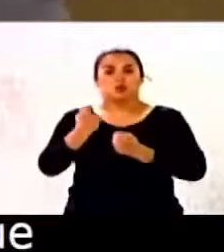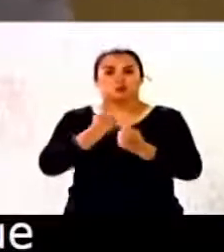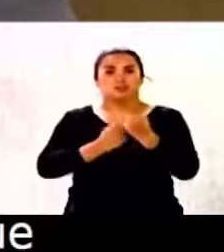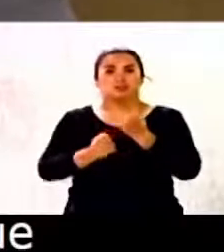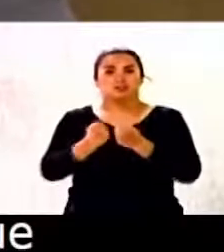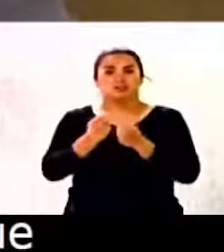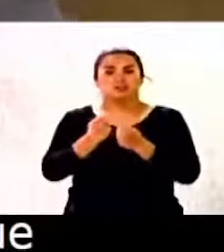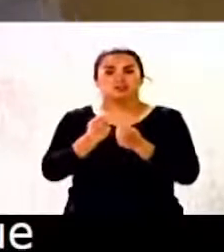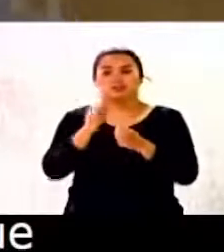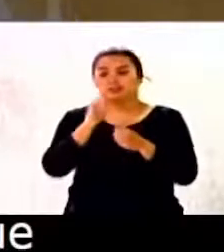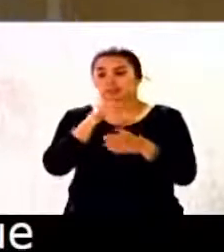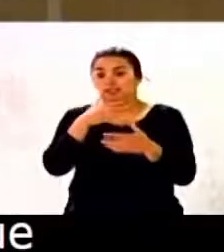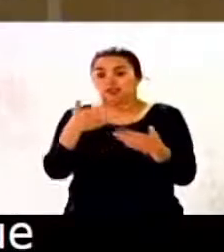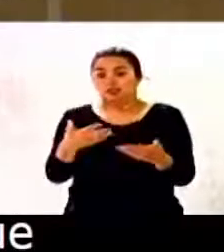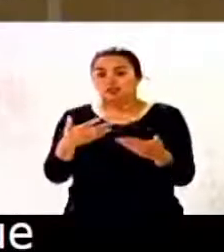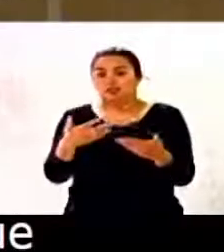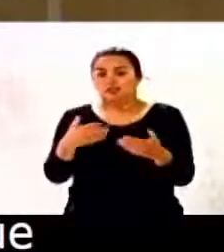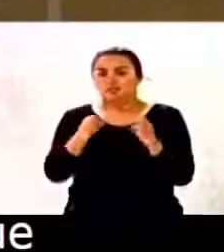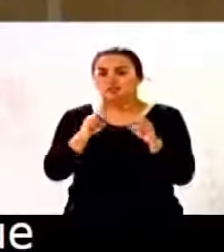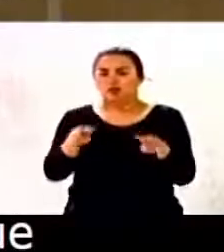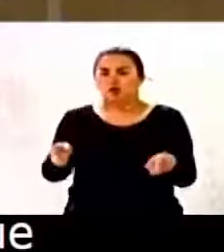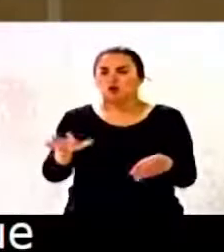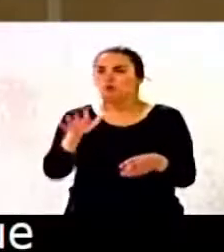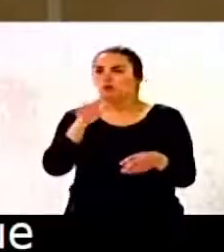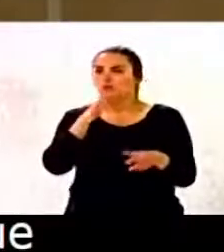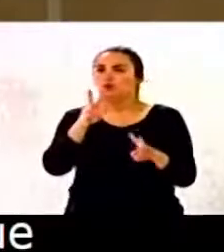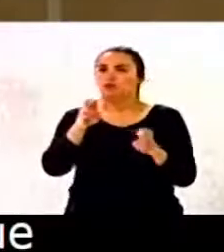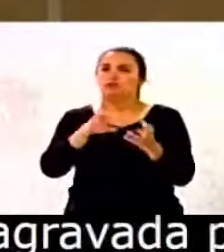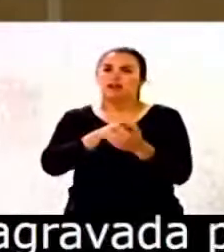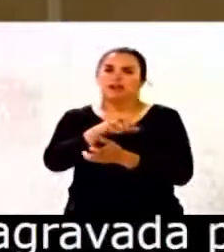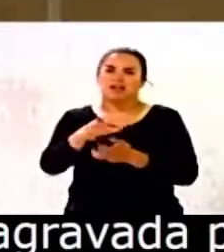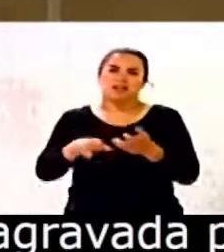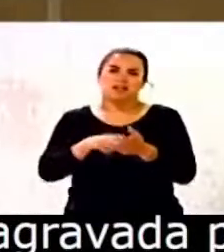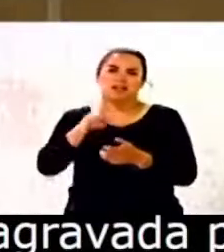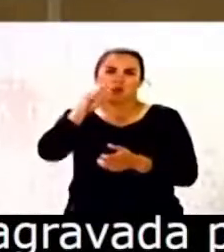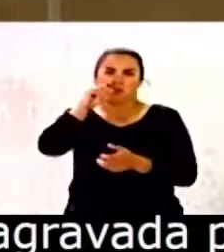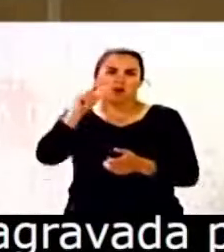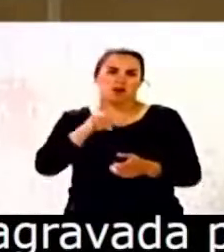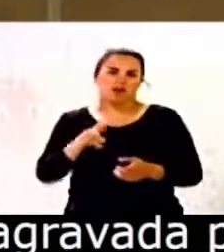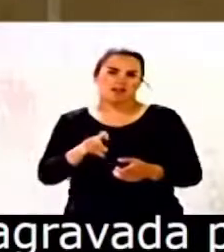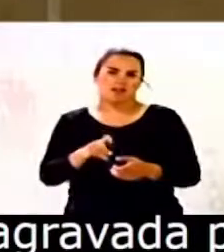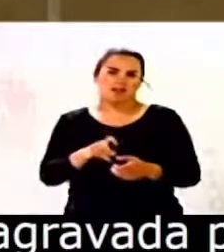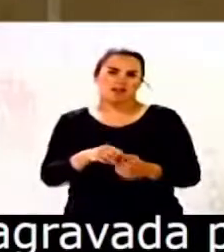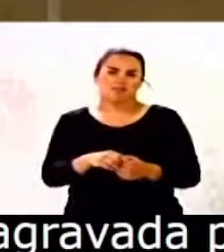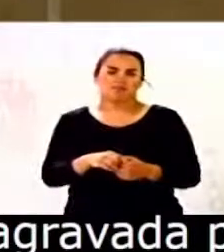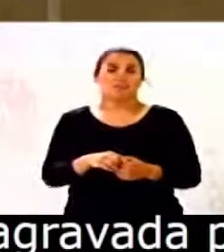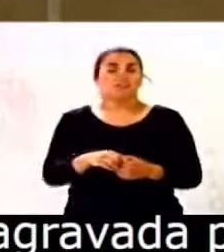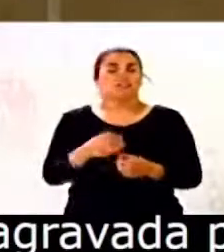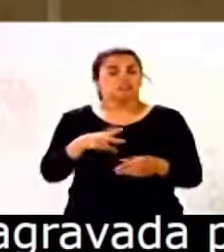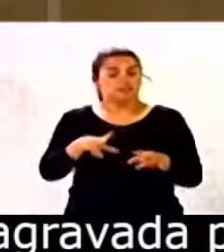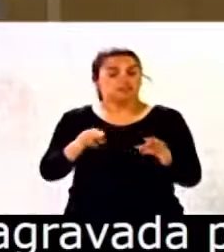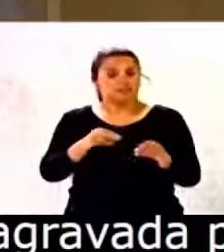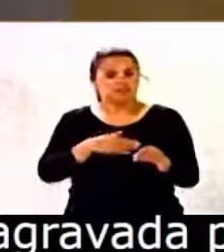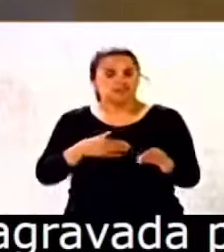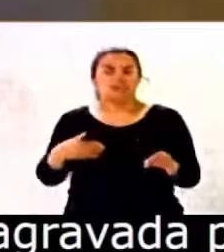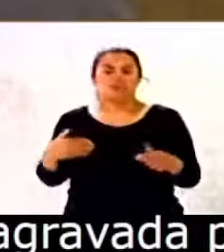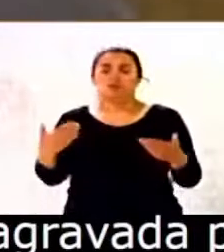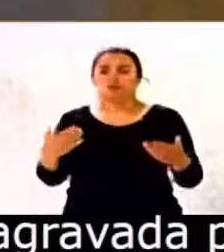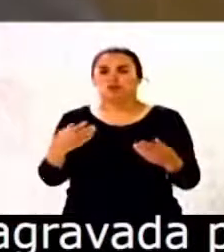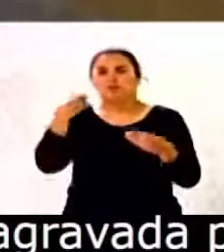y que ha sido agravada por la guerra en Ucrania. Todas las previsiones indicaban que el